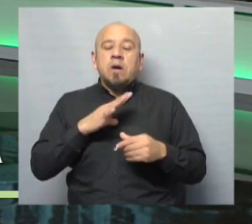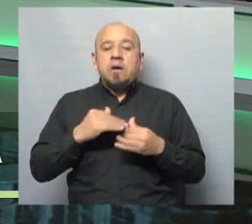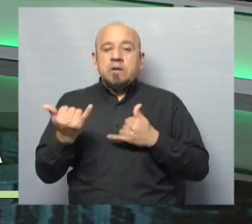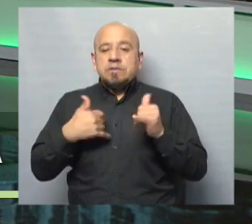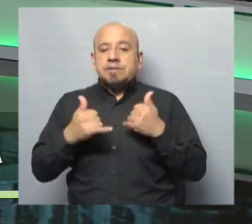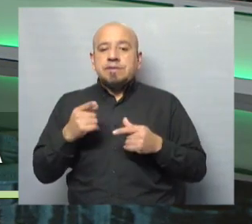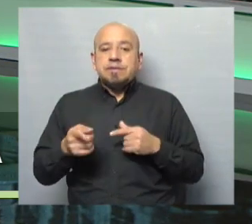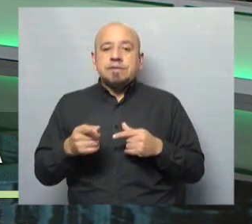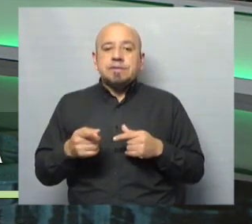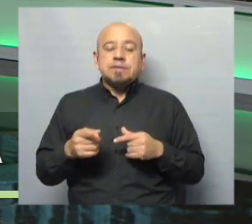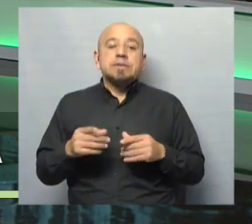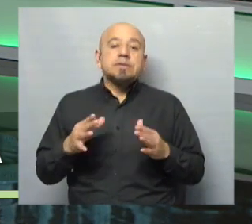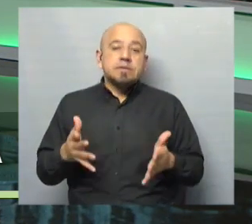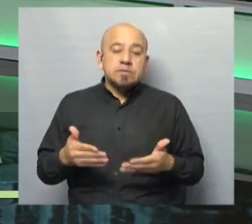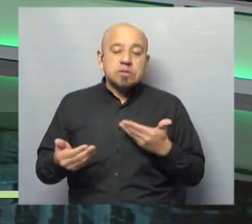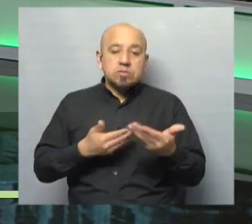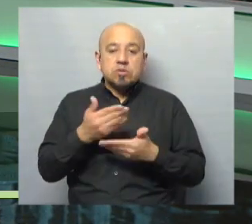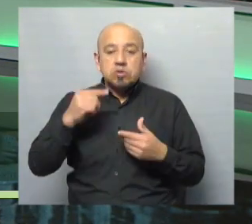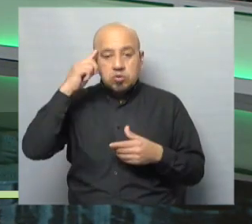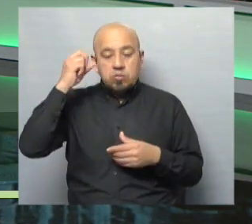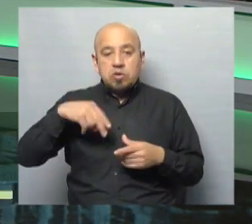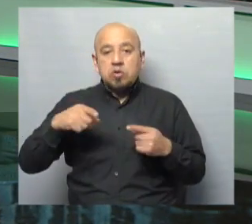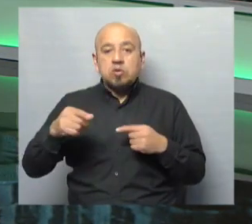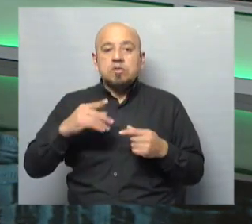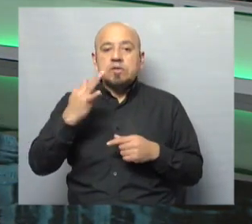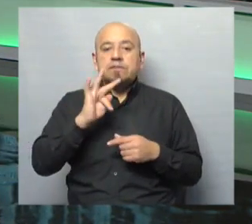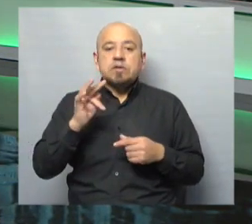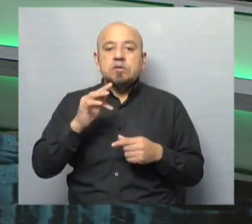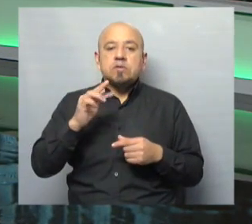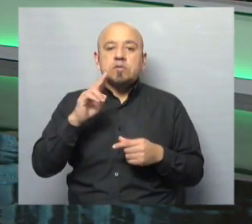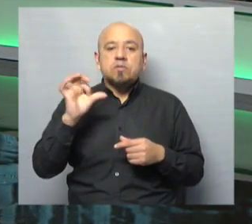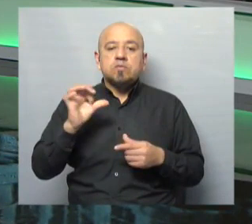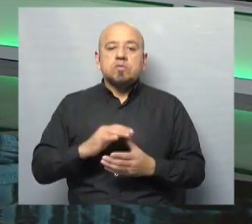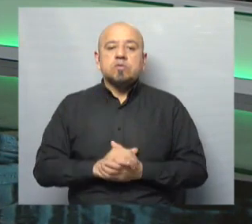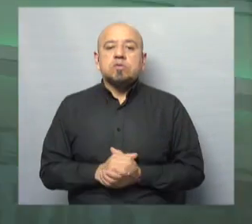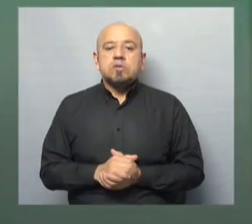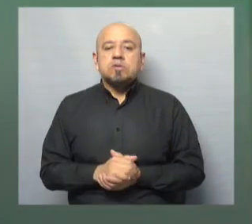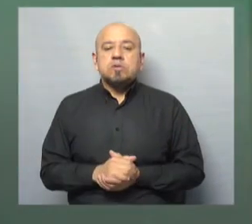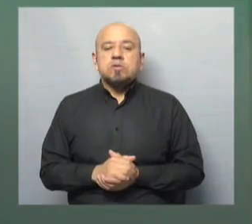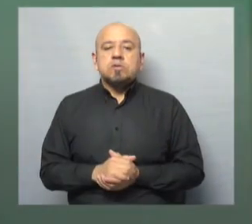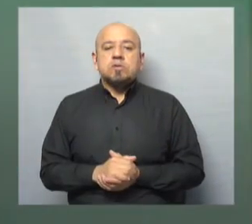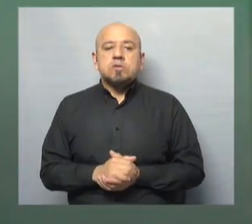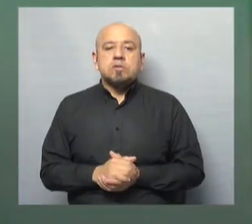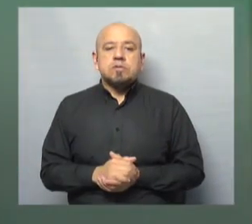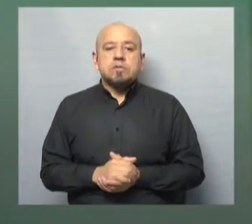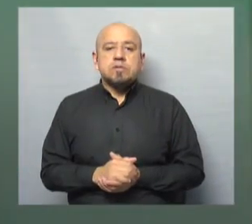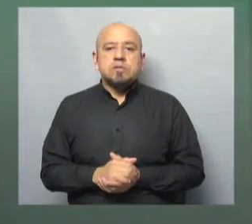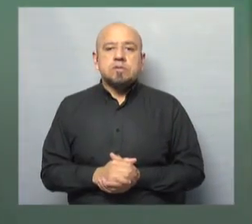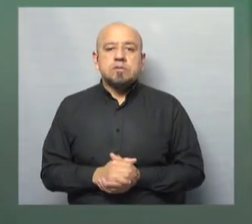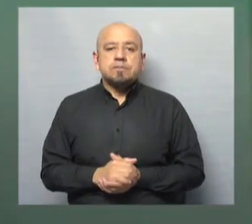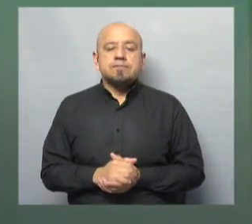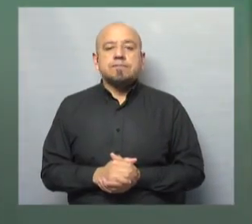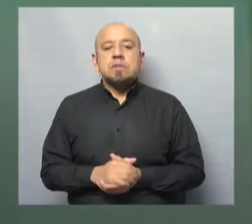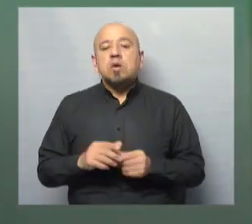el tema y vamos a compartir la opinión como decíamos de la federación de función de salud pública gracias julieta y otro